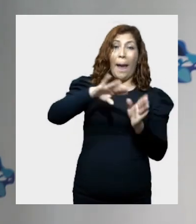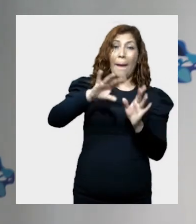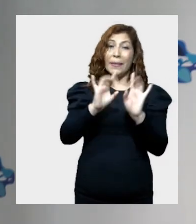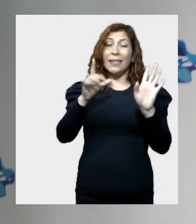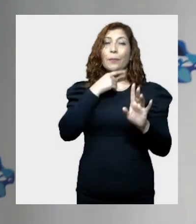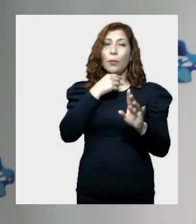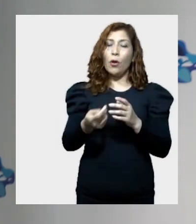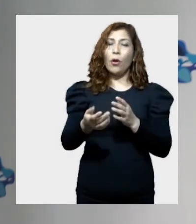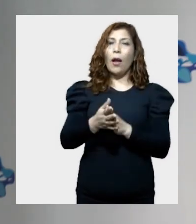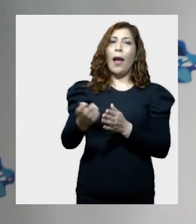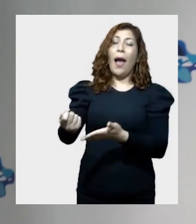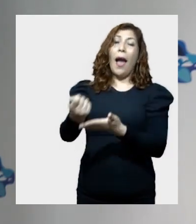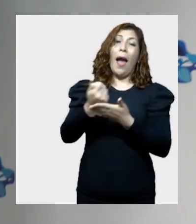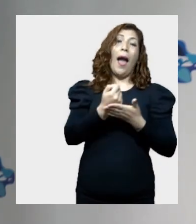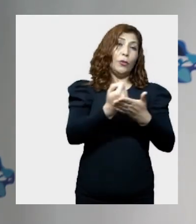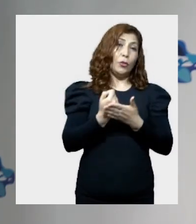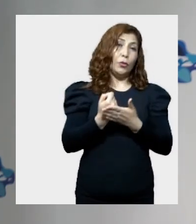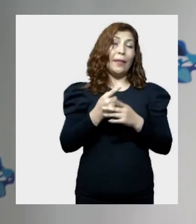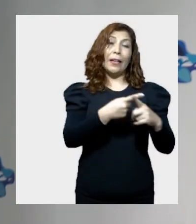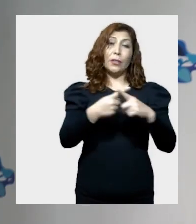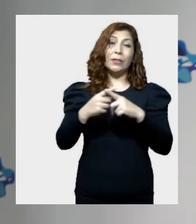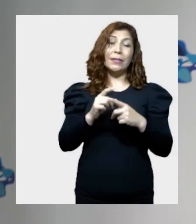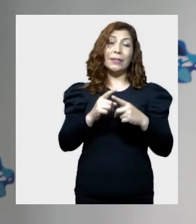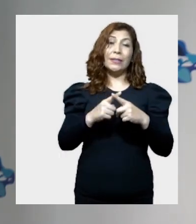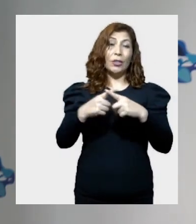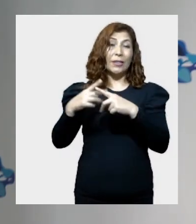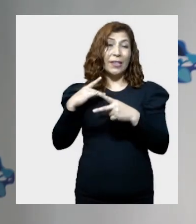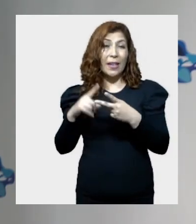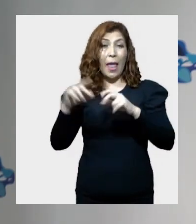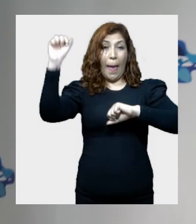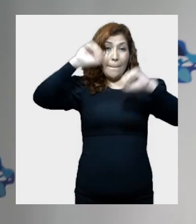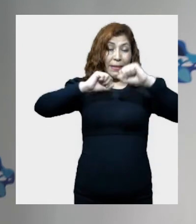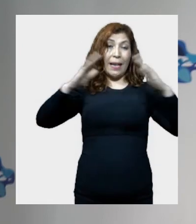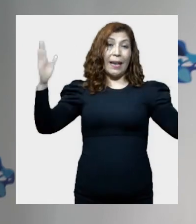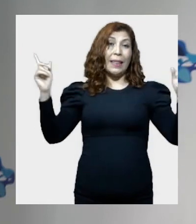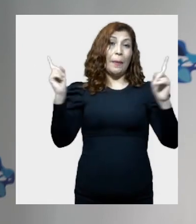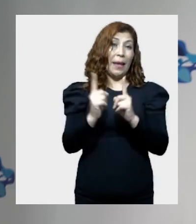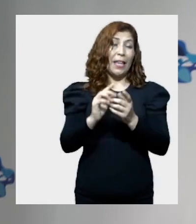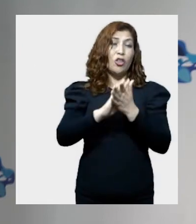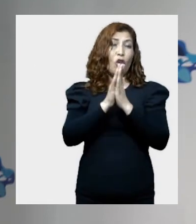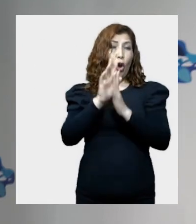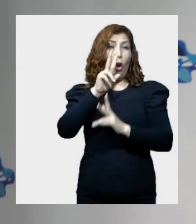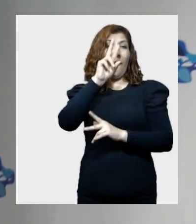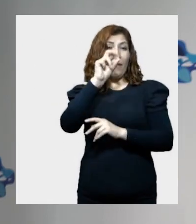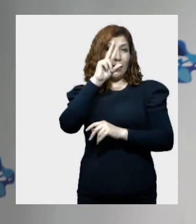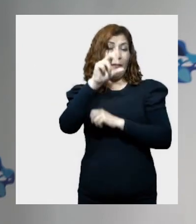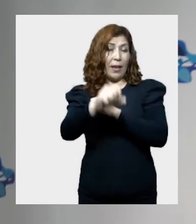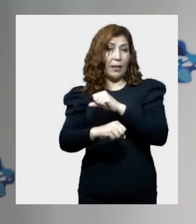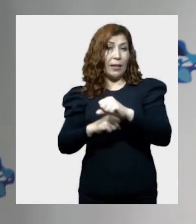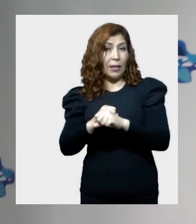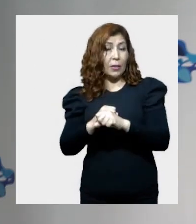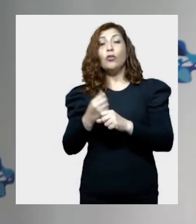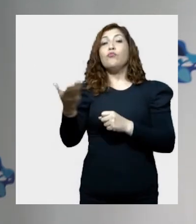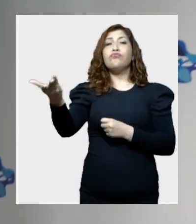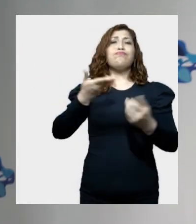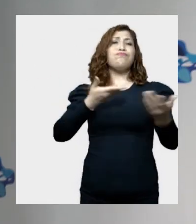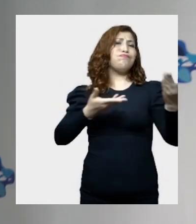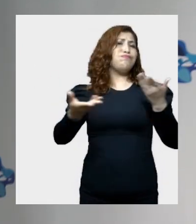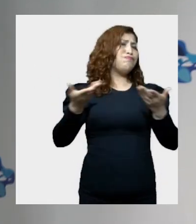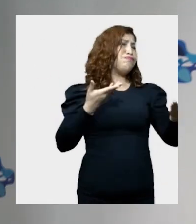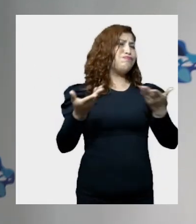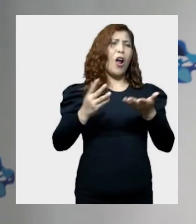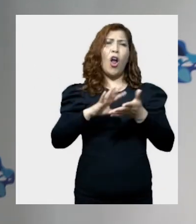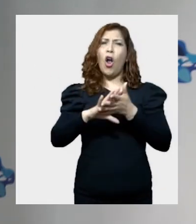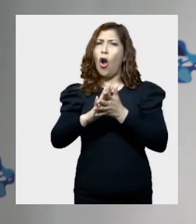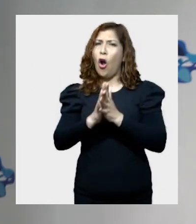constantes aportes de la sociedad civil, empresas grandes y pequeñas que durante todo el 2020 nos hicieron llegar todo tipo de